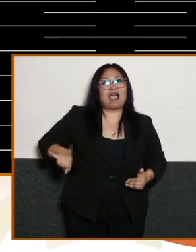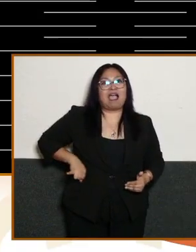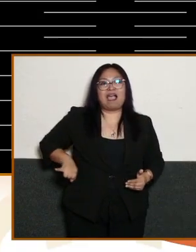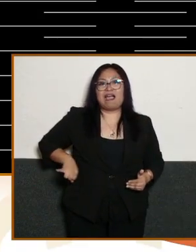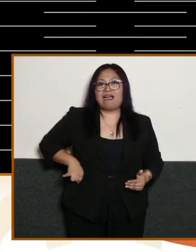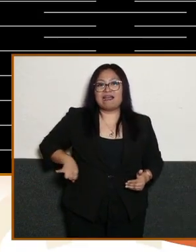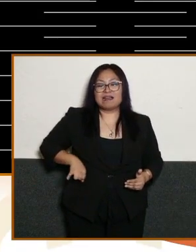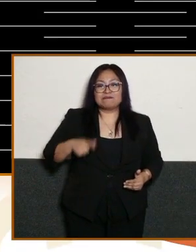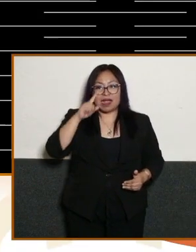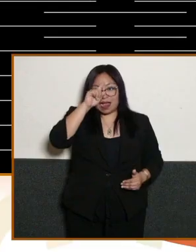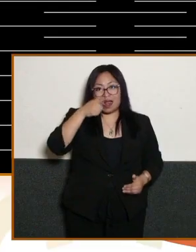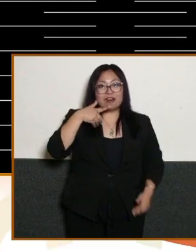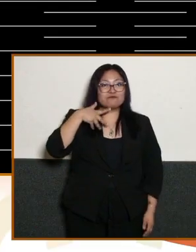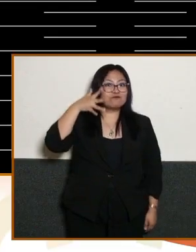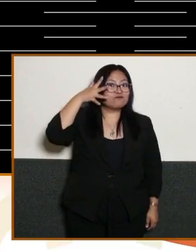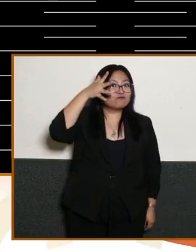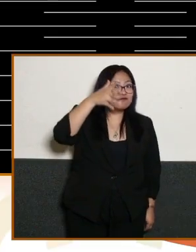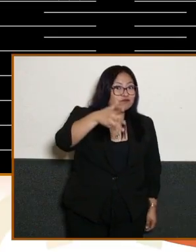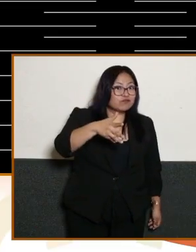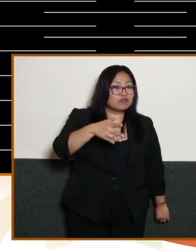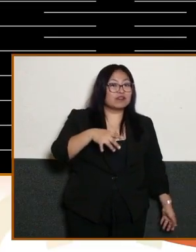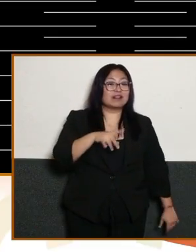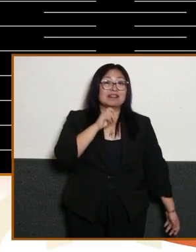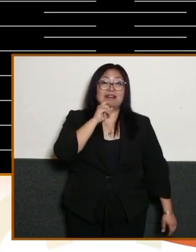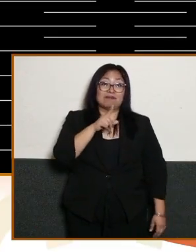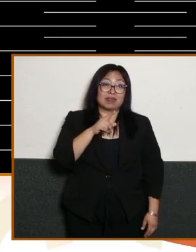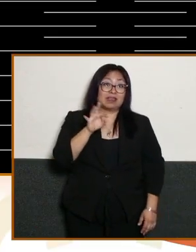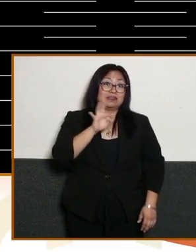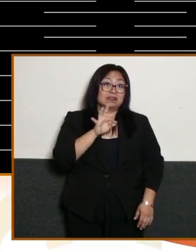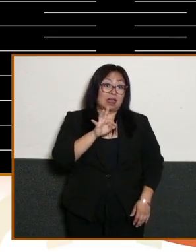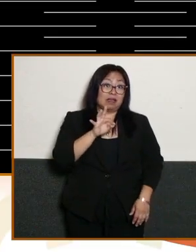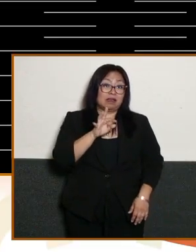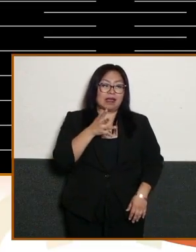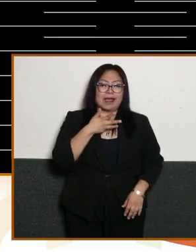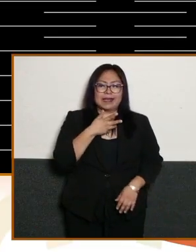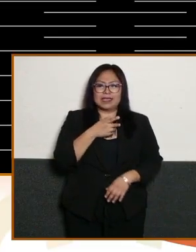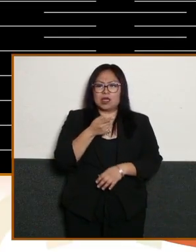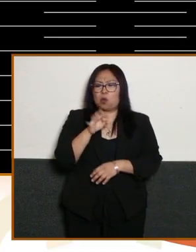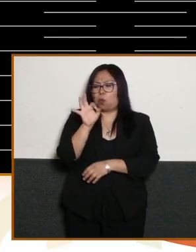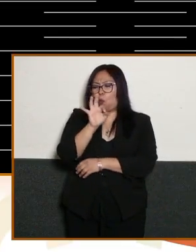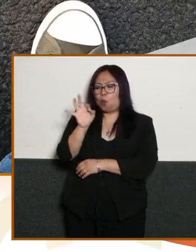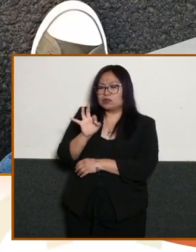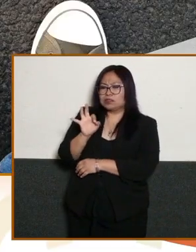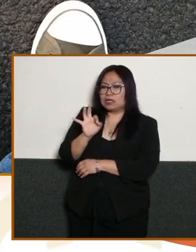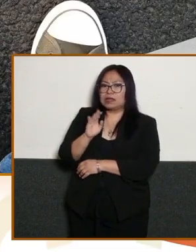futuro. Pero hay una pequeña posibilidad de que salga muy mal también.